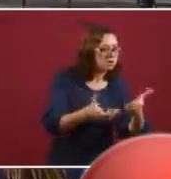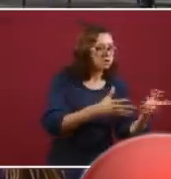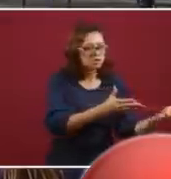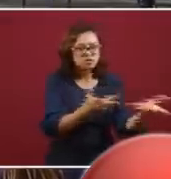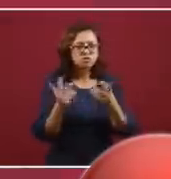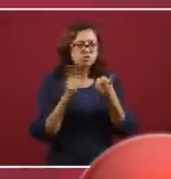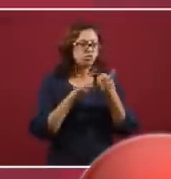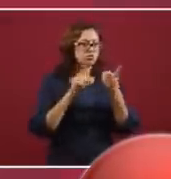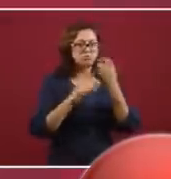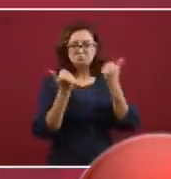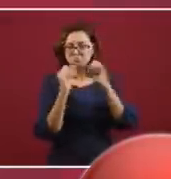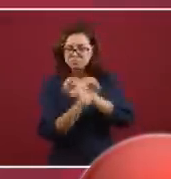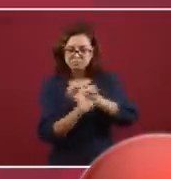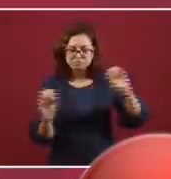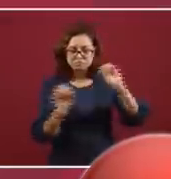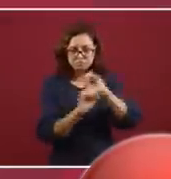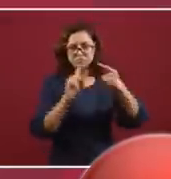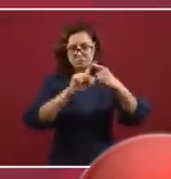insisto, que